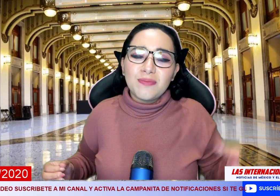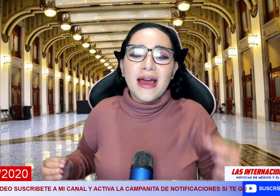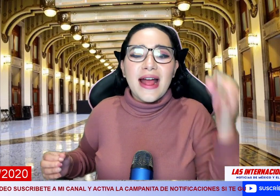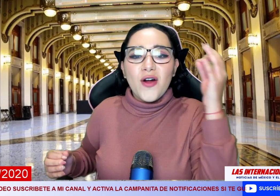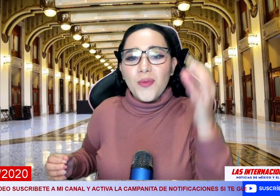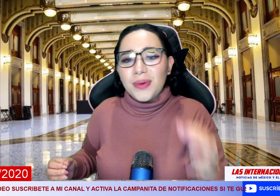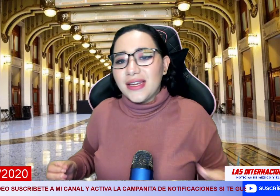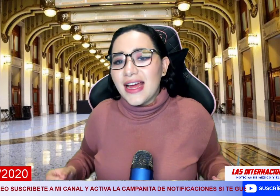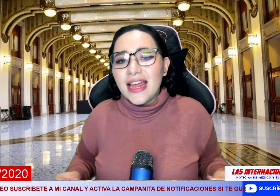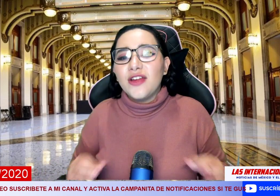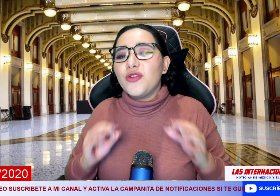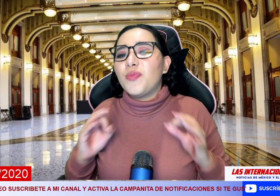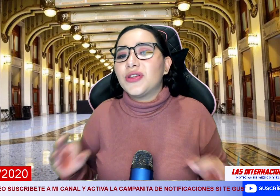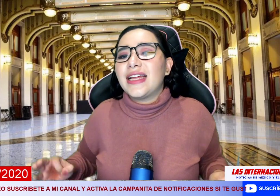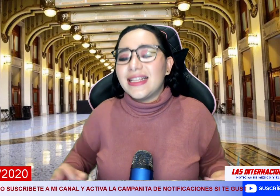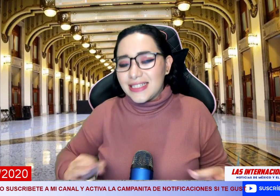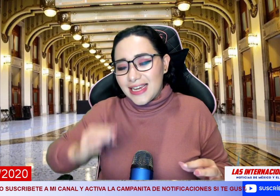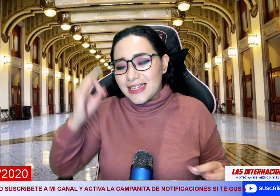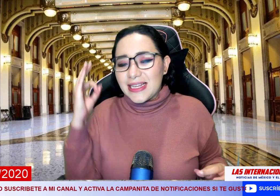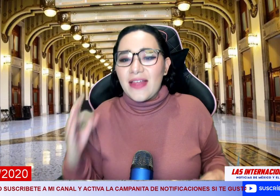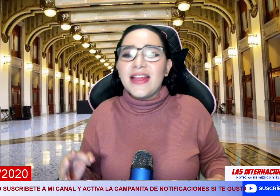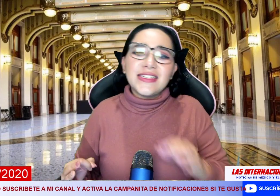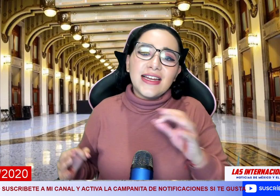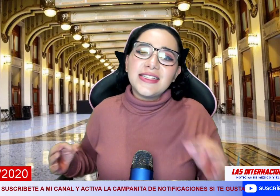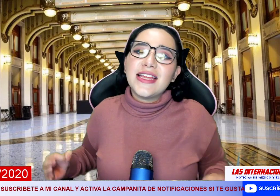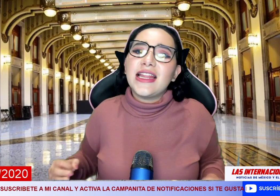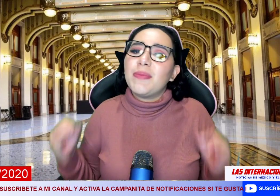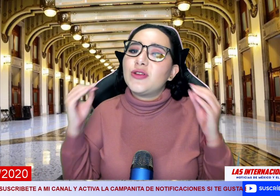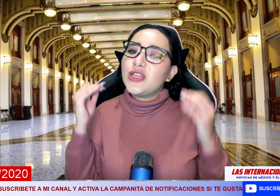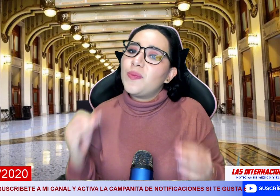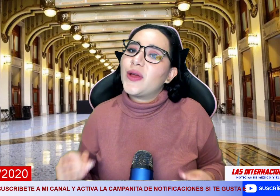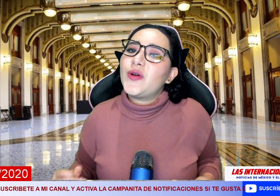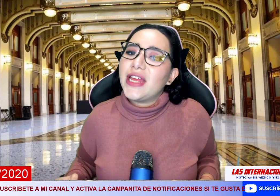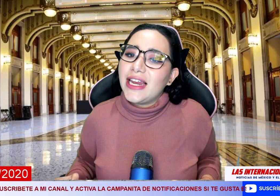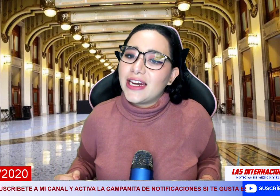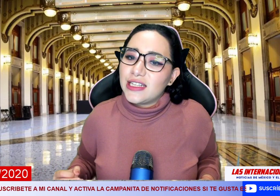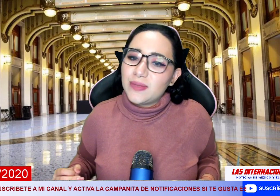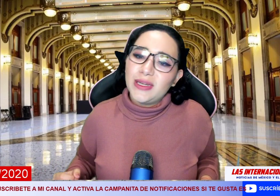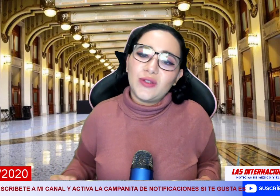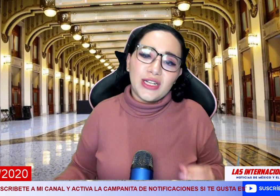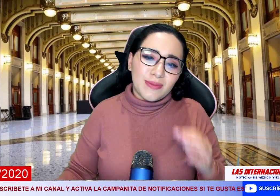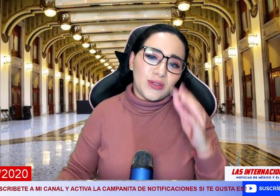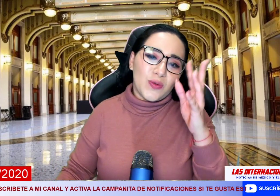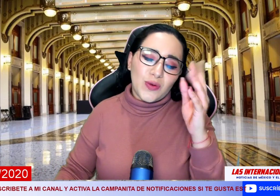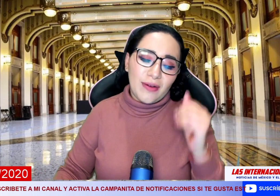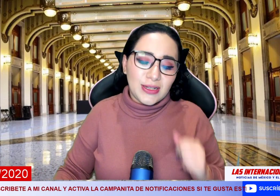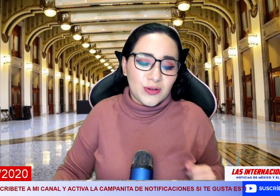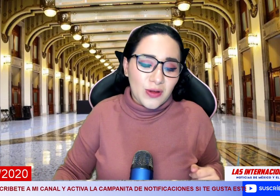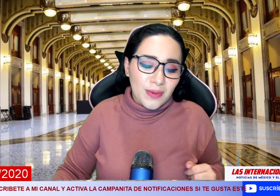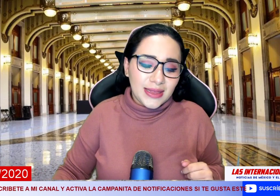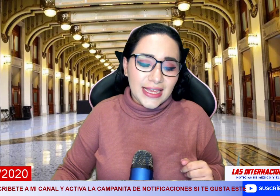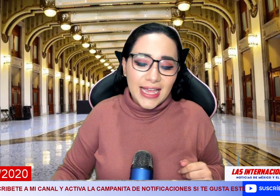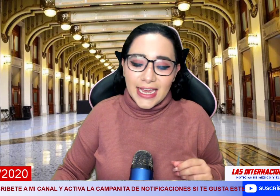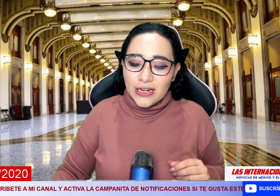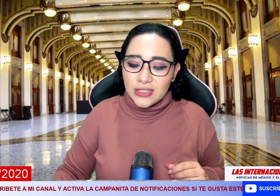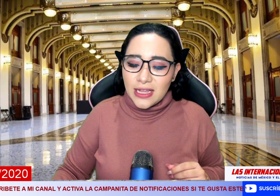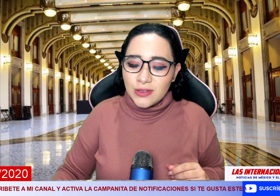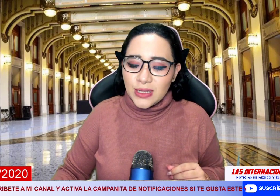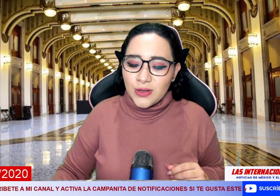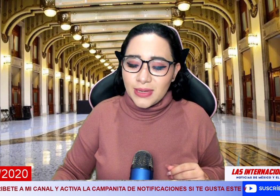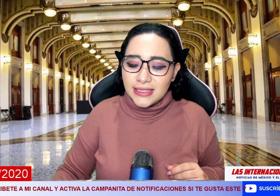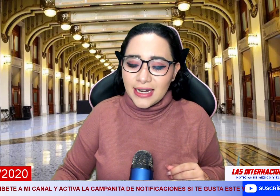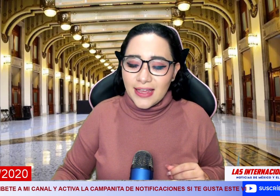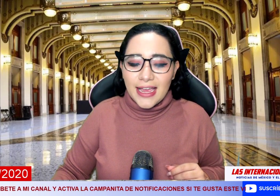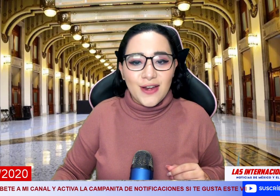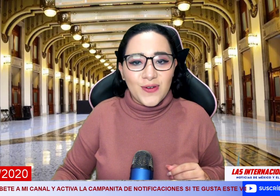voz para opinar no importa si eres de la derecha de la izquierda pero siempre con el respeto les mando un abrazo nuevamente y nos